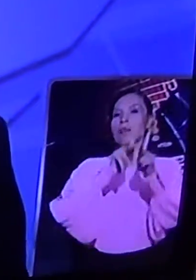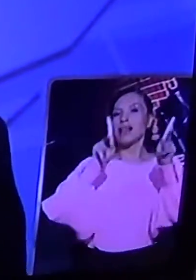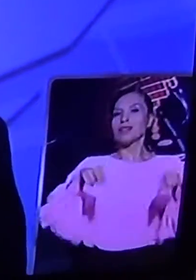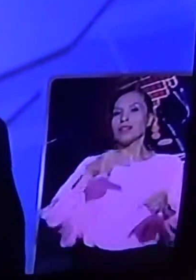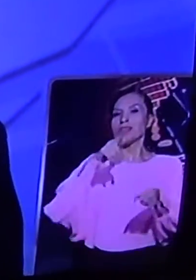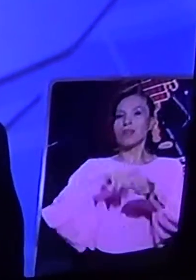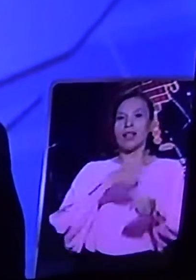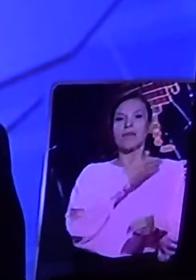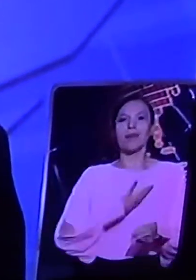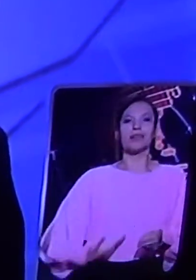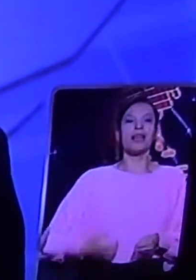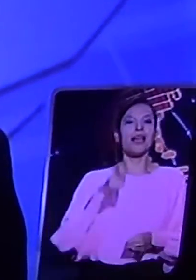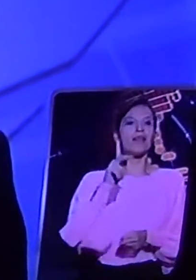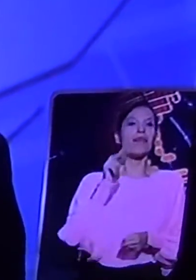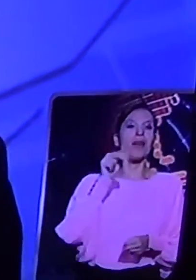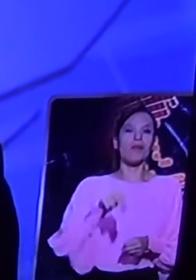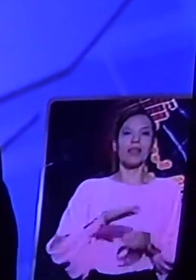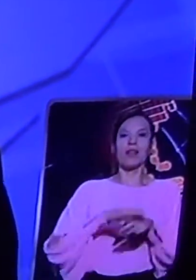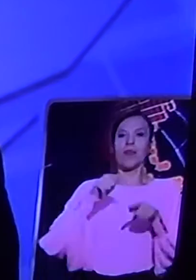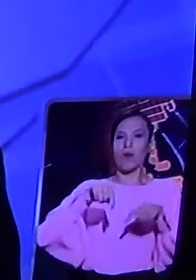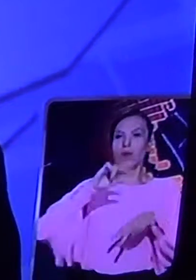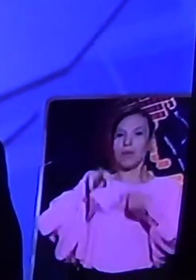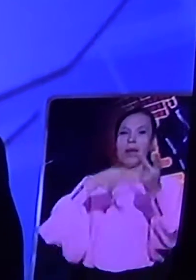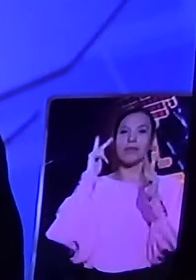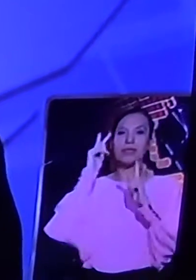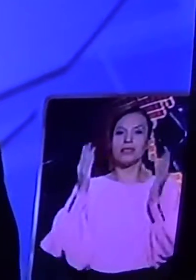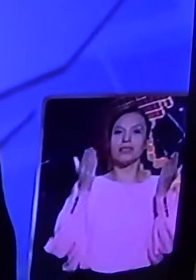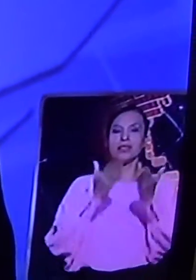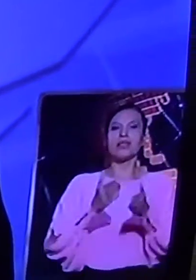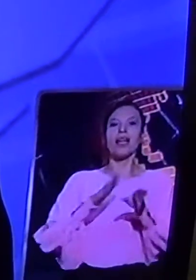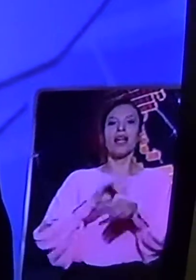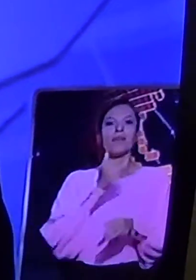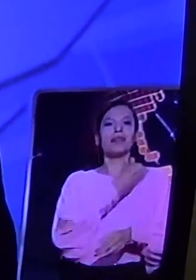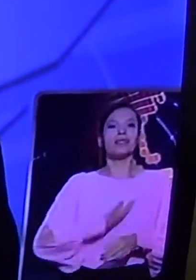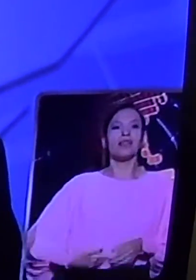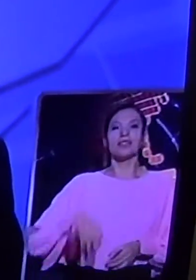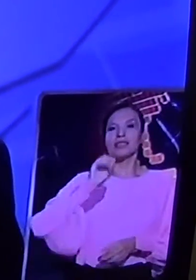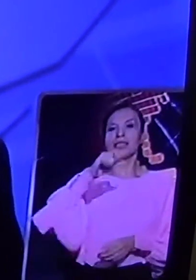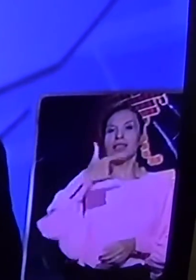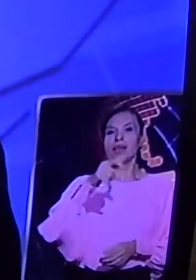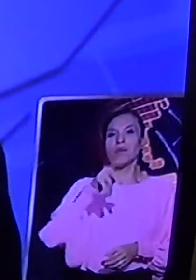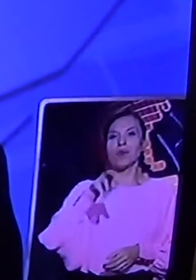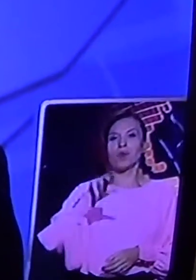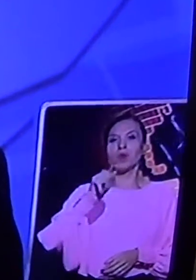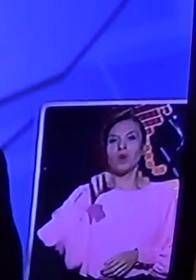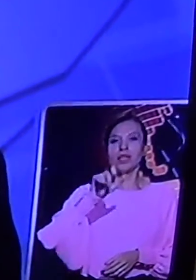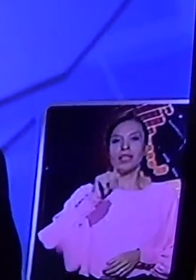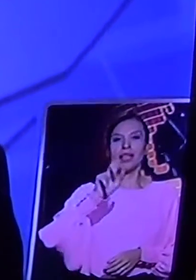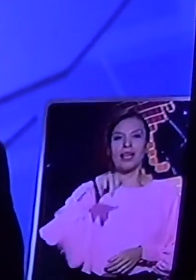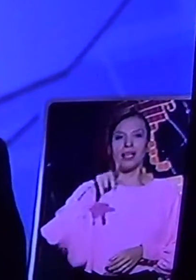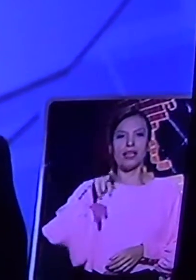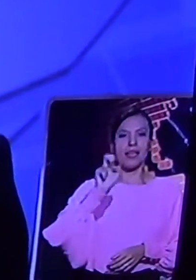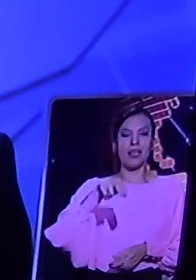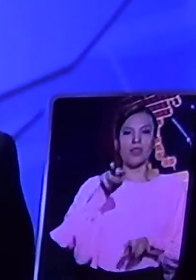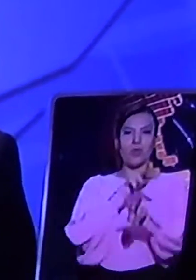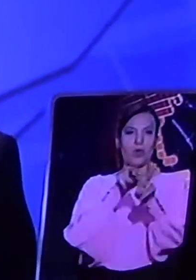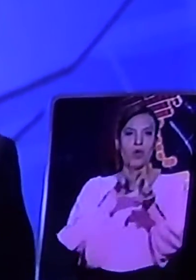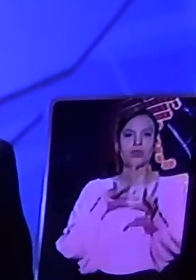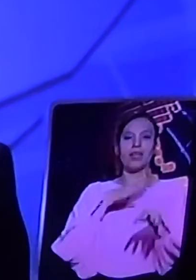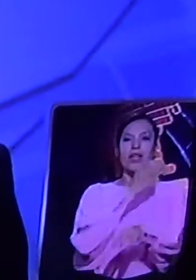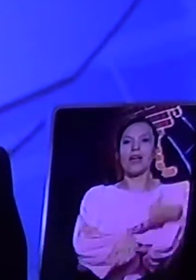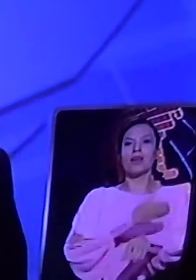Palacio Nacional, el presidente Enrique Peña Nieto recibió hoy en visita de Estado al presidente de Singapur, Tony Tan Ken. Ambos